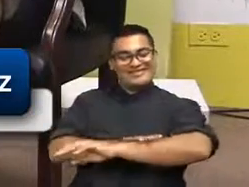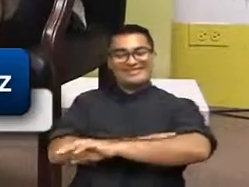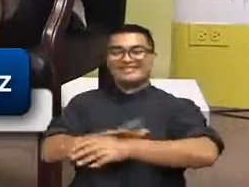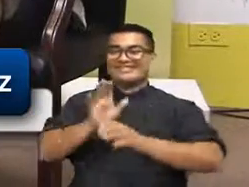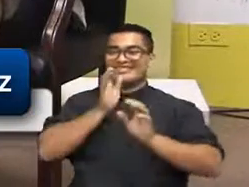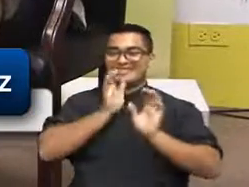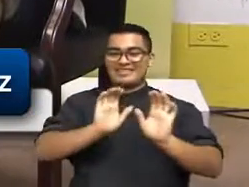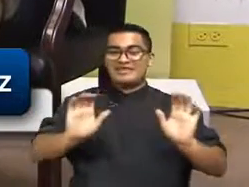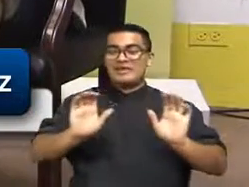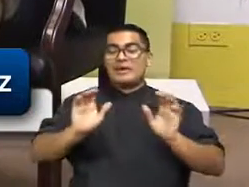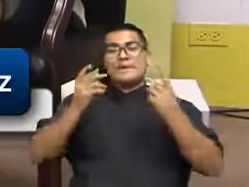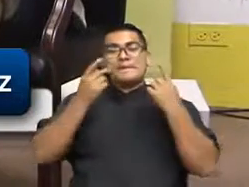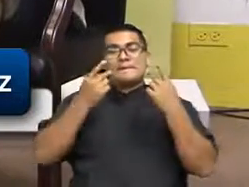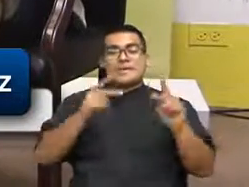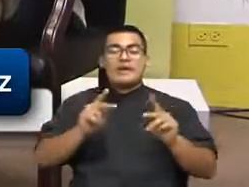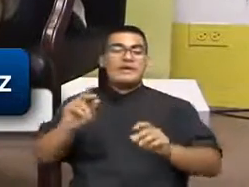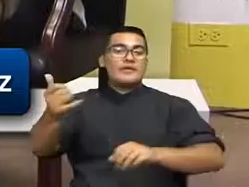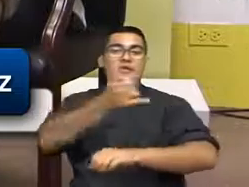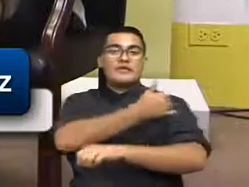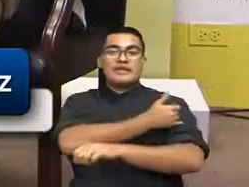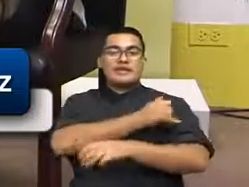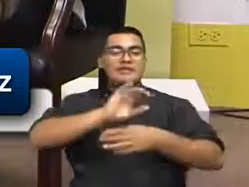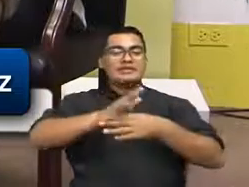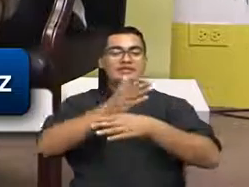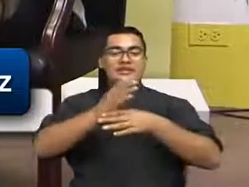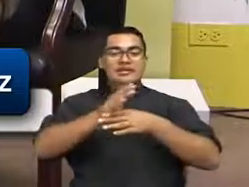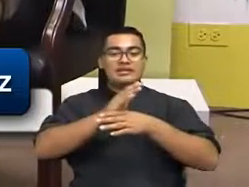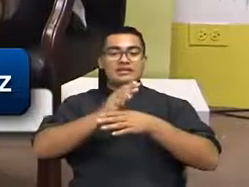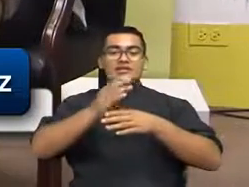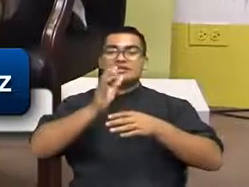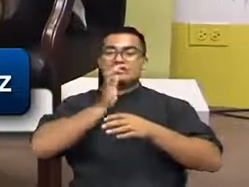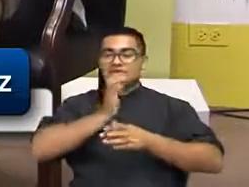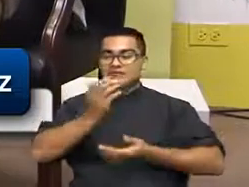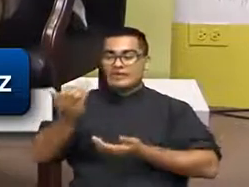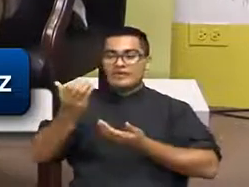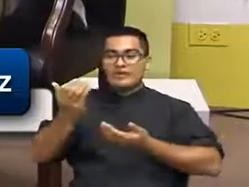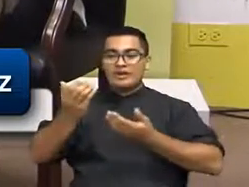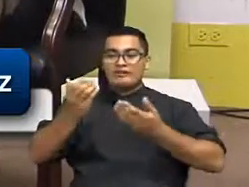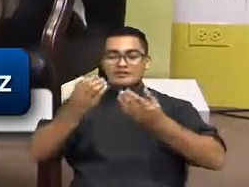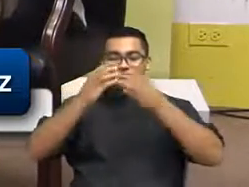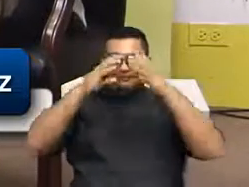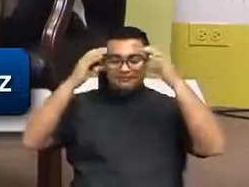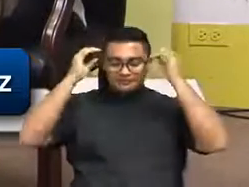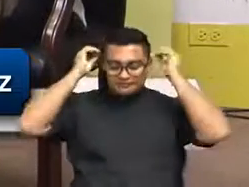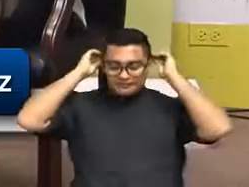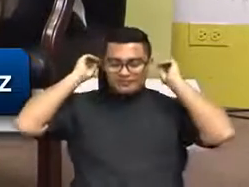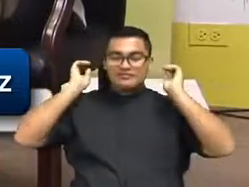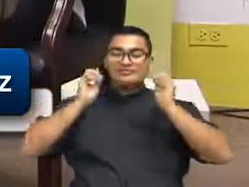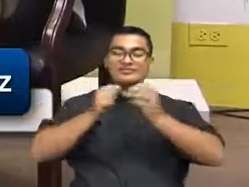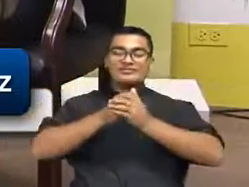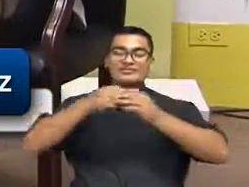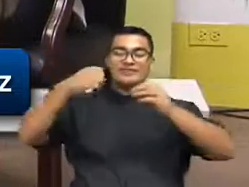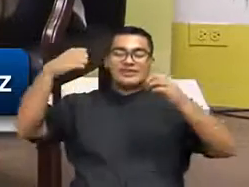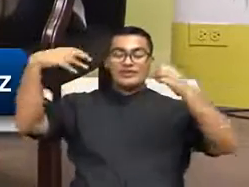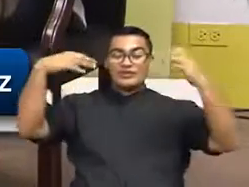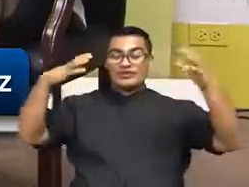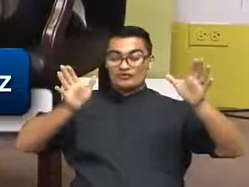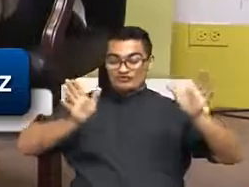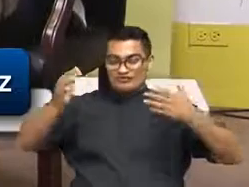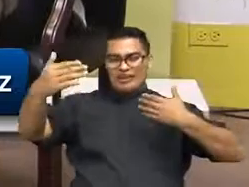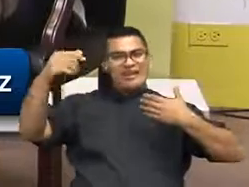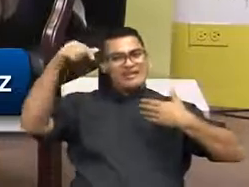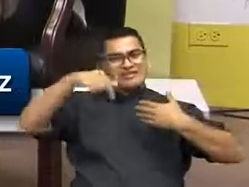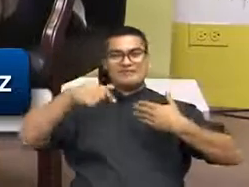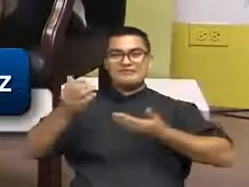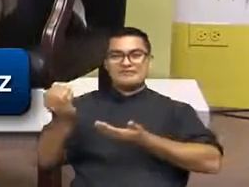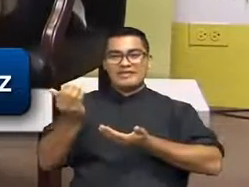unas lamparitas. Unas lamparitas que cubrimos los ojos, también, tenemos sí. todas los cuidados para evitar, porque también la eso quema, puede producir